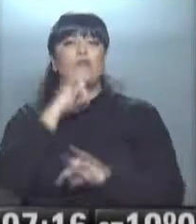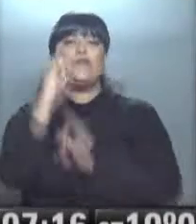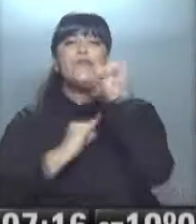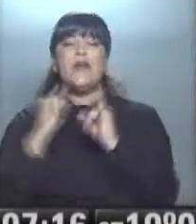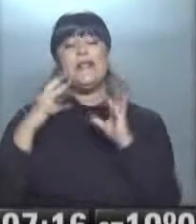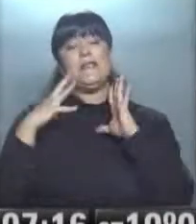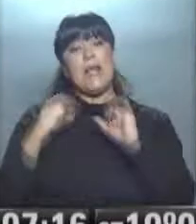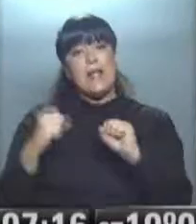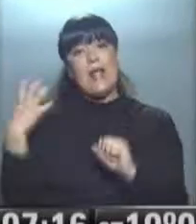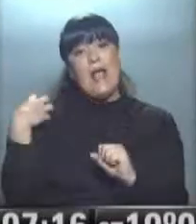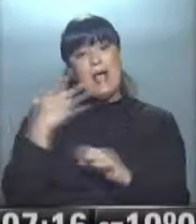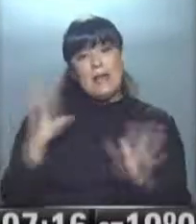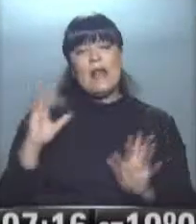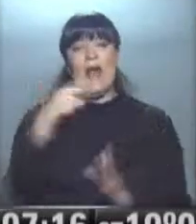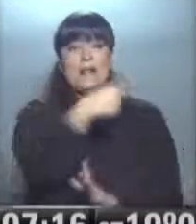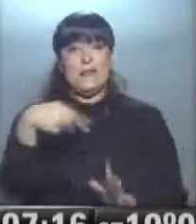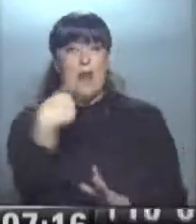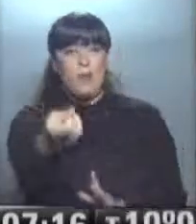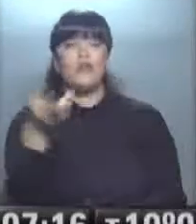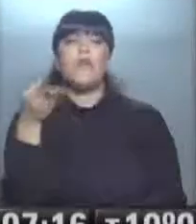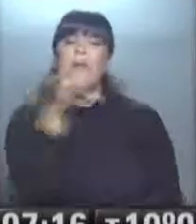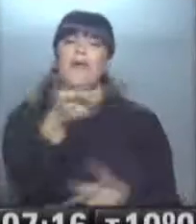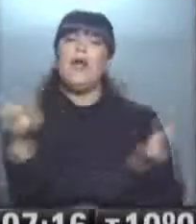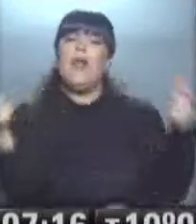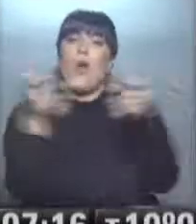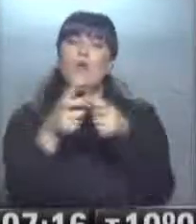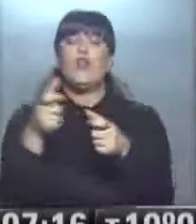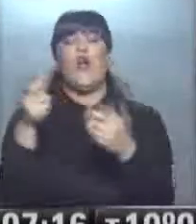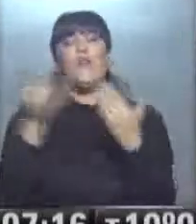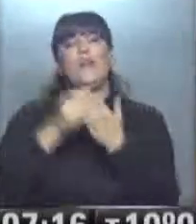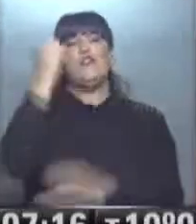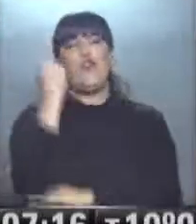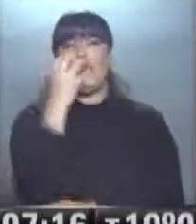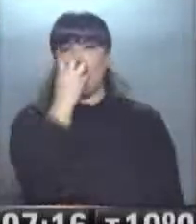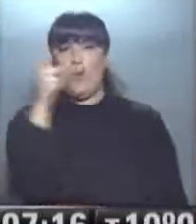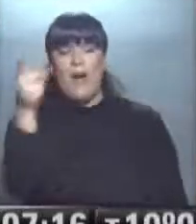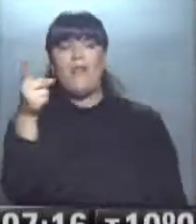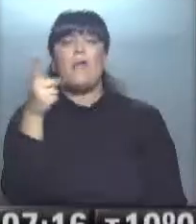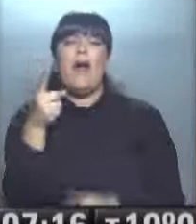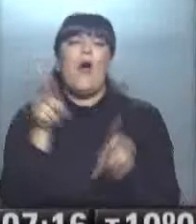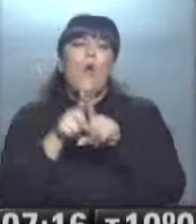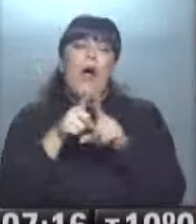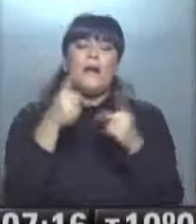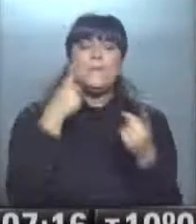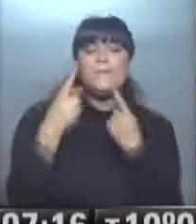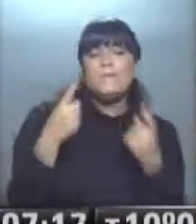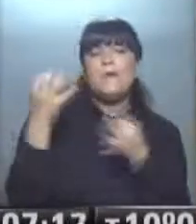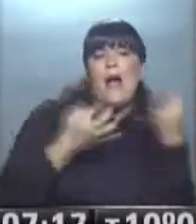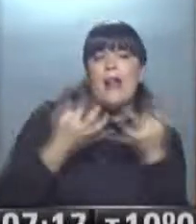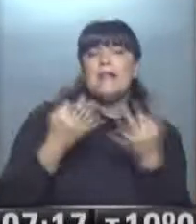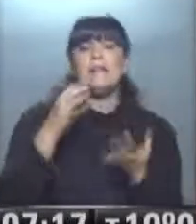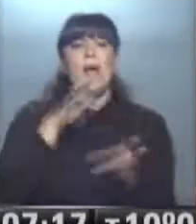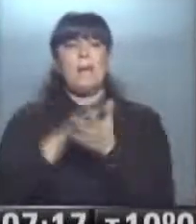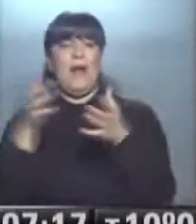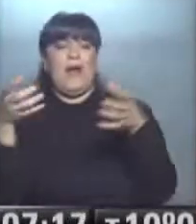general pidió para la semana próxima una reunión al ministro de Trabajo, Carlos Tomada, para analizar con los presidentes de las cámaras